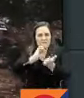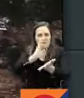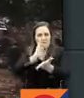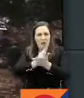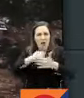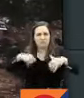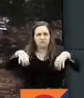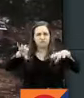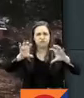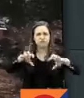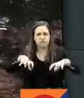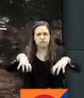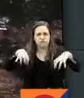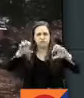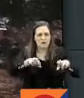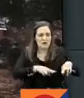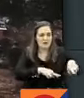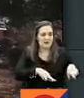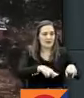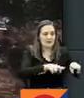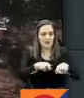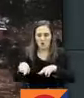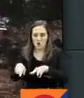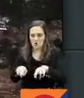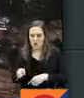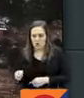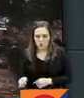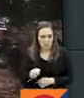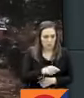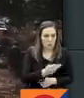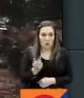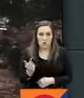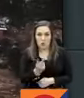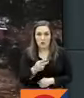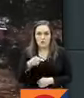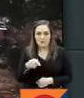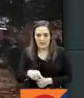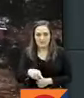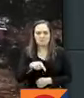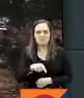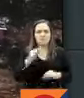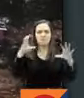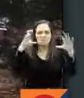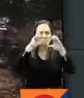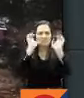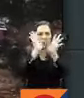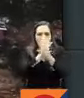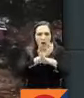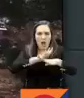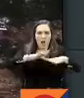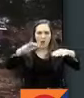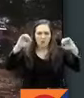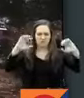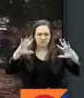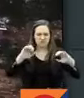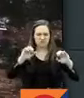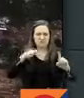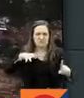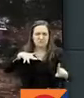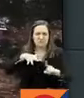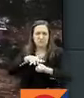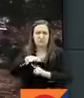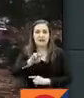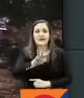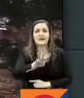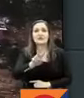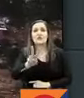tras la avalancha de los riachuelos Mulato y Sangoyaco. En la tragedia, las autoridades contabilizan 320 muertos,